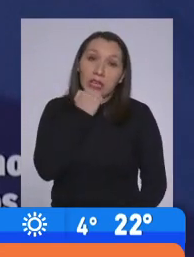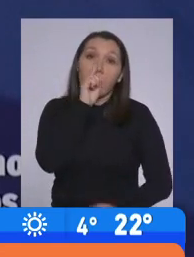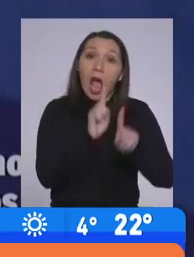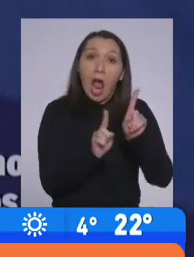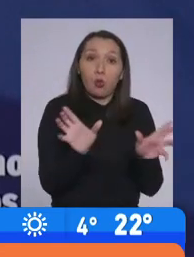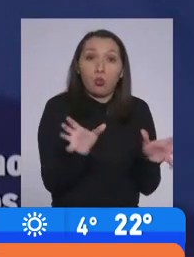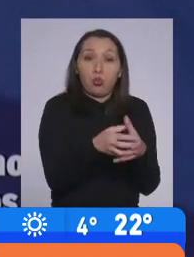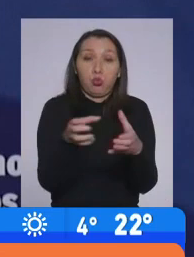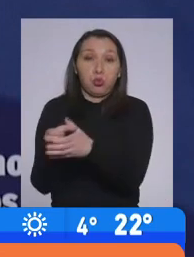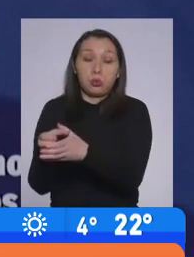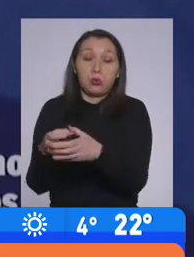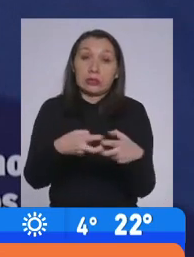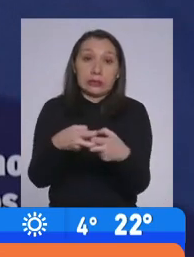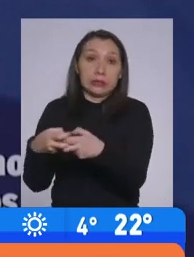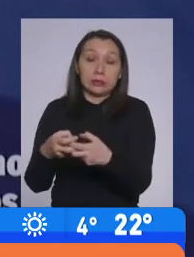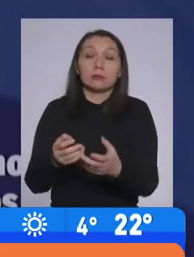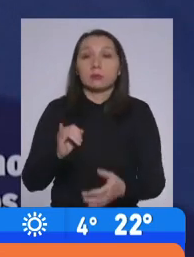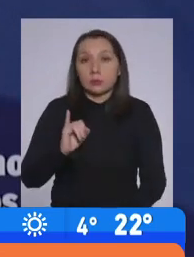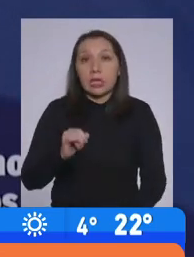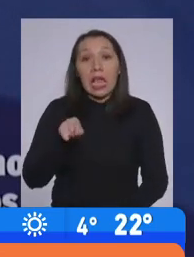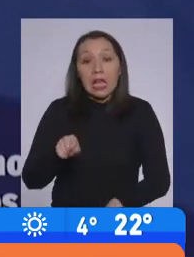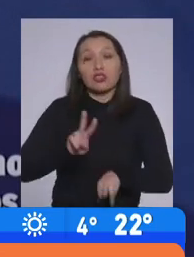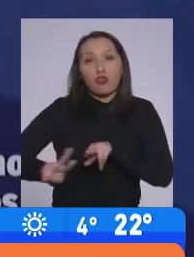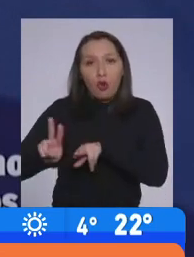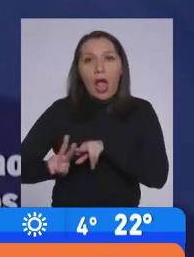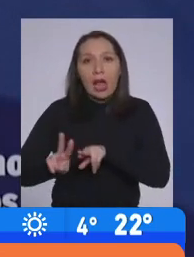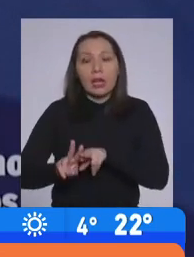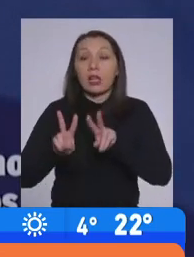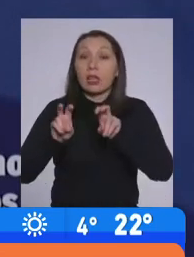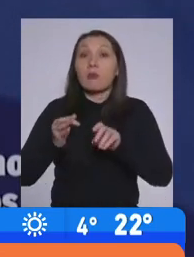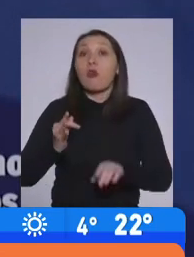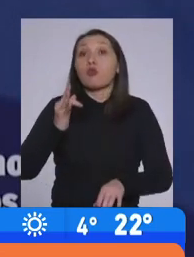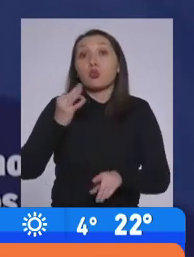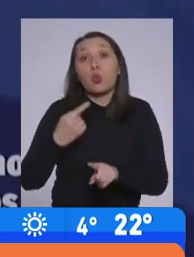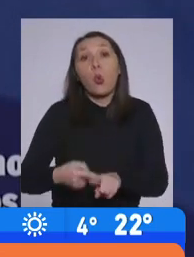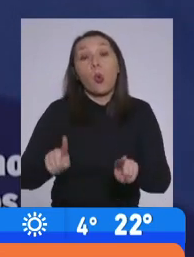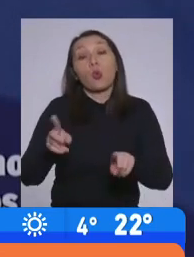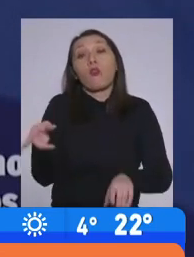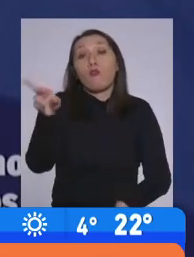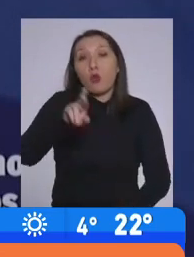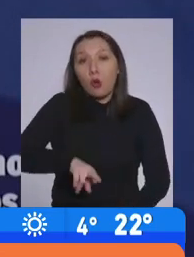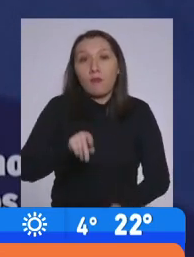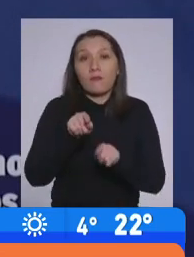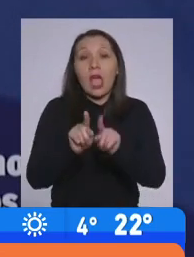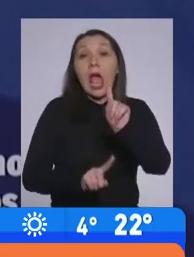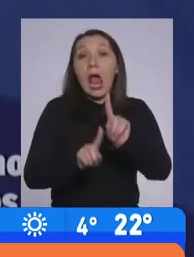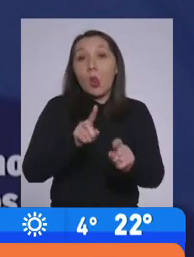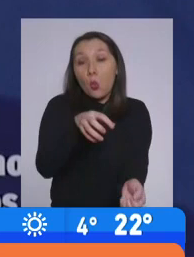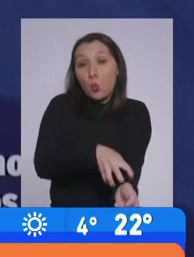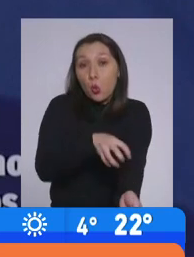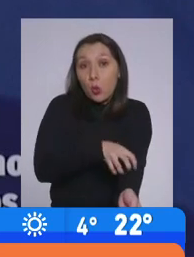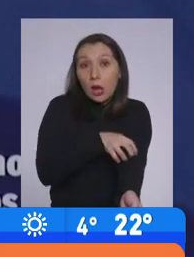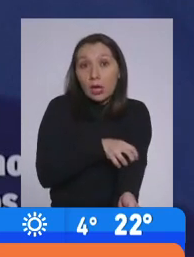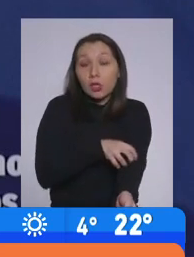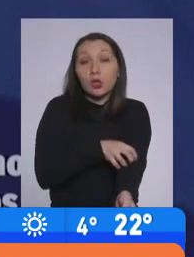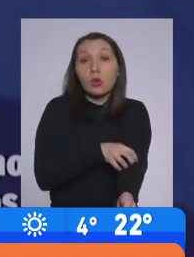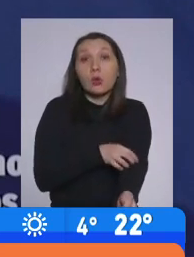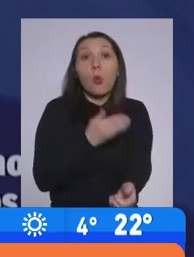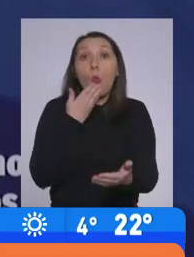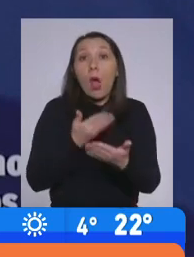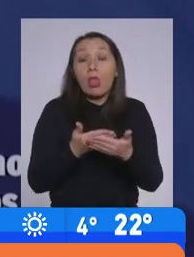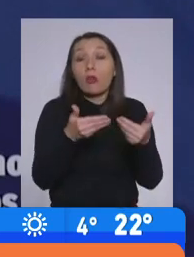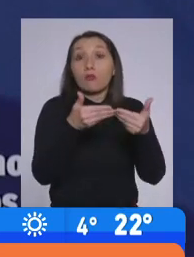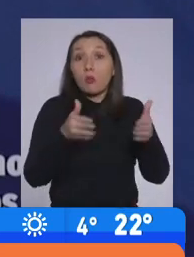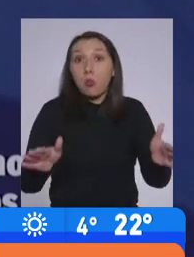gremios y eso lo vamos a corregir en el caso que en el futuro volvamos a colocar algunas regiones en del